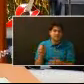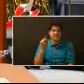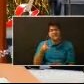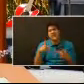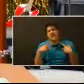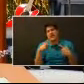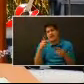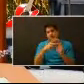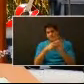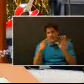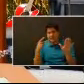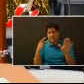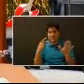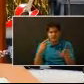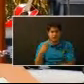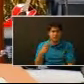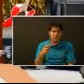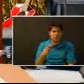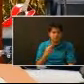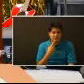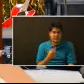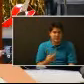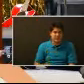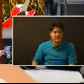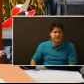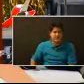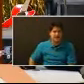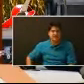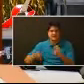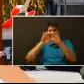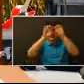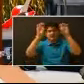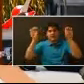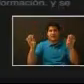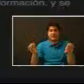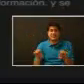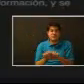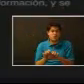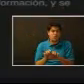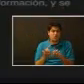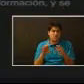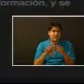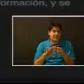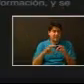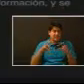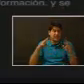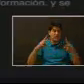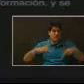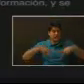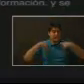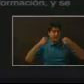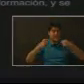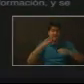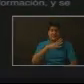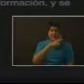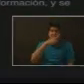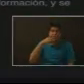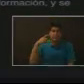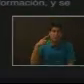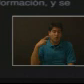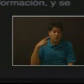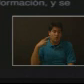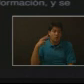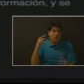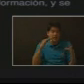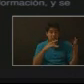cita que dice en Nahum 2:3, el escudo de los valientes es rojo, lo puse para que no se me olvidara, y dice, los guerreros